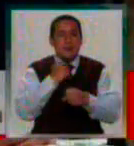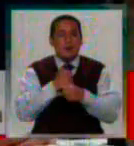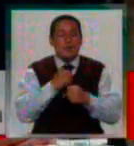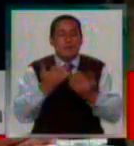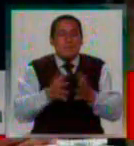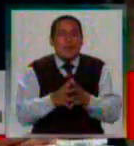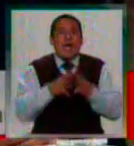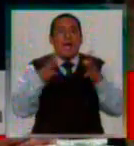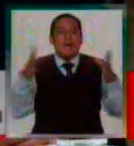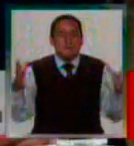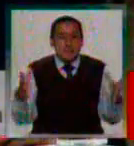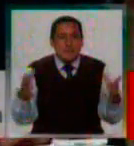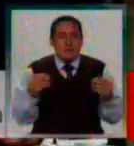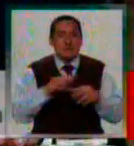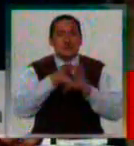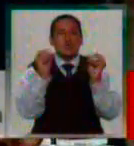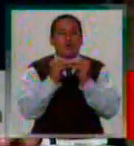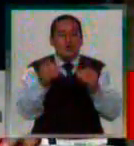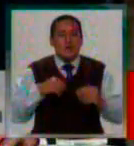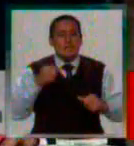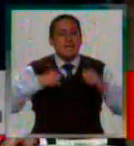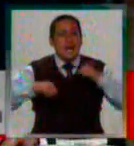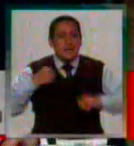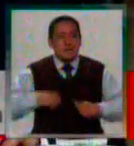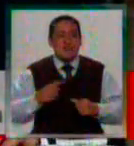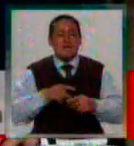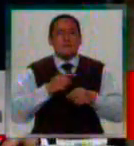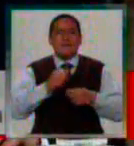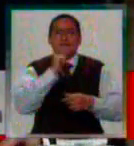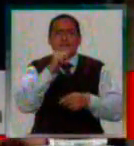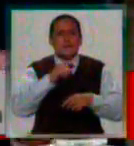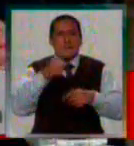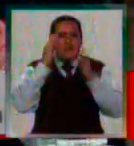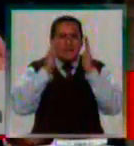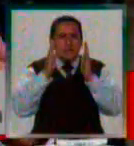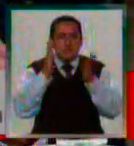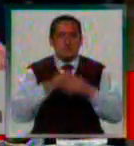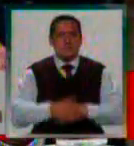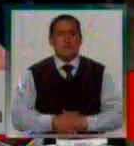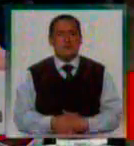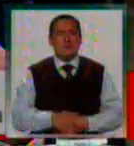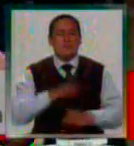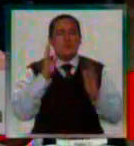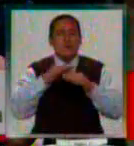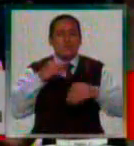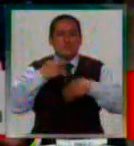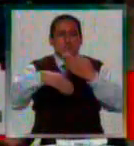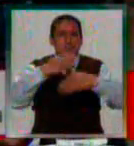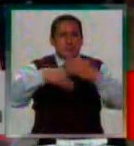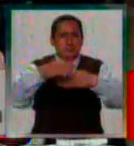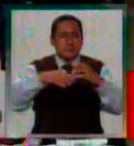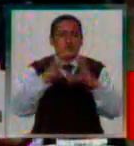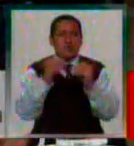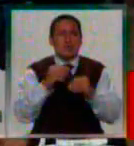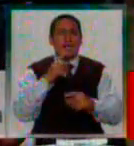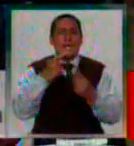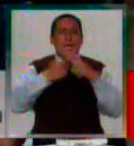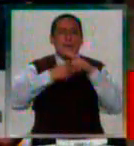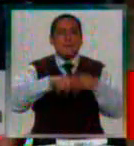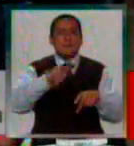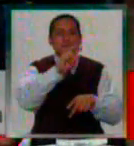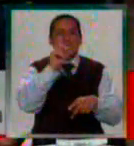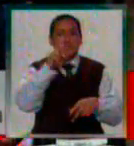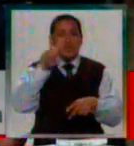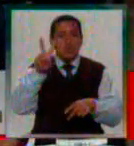la la economía que la encontramos en un proceso de desaceleración porque lo que que queremos es que empecemos el 2012 con una